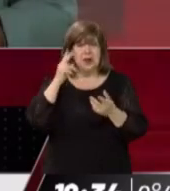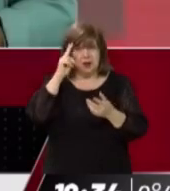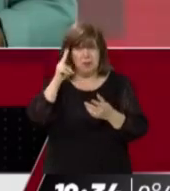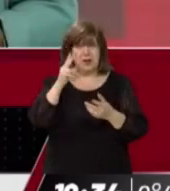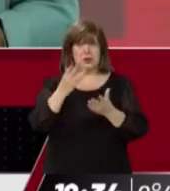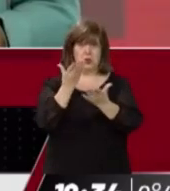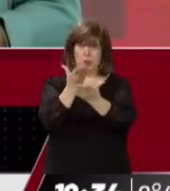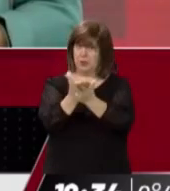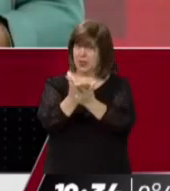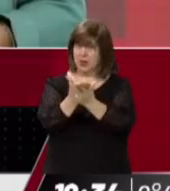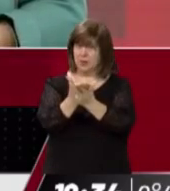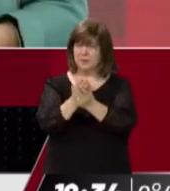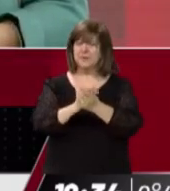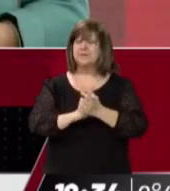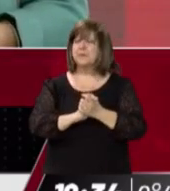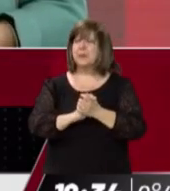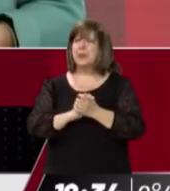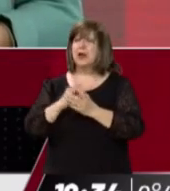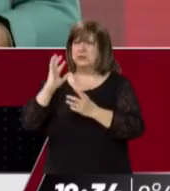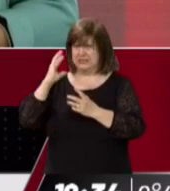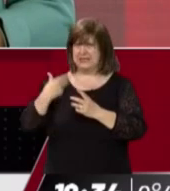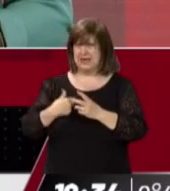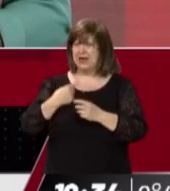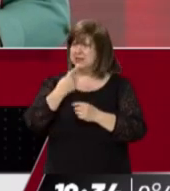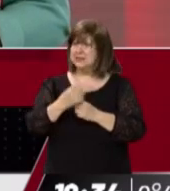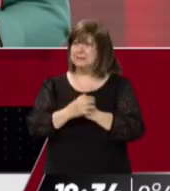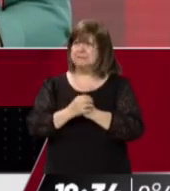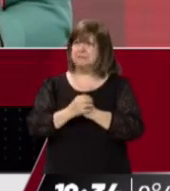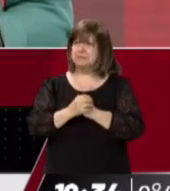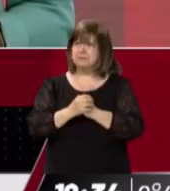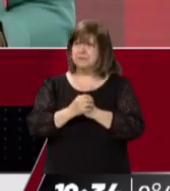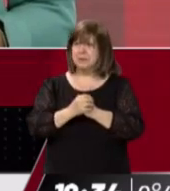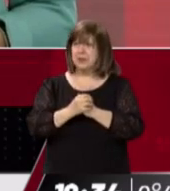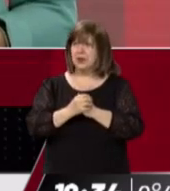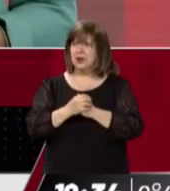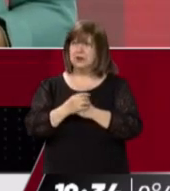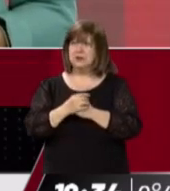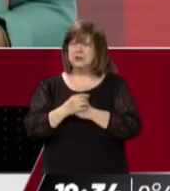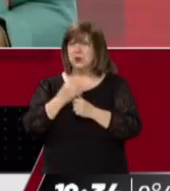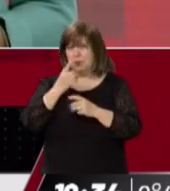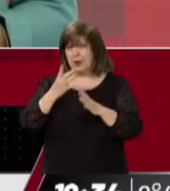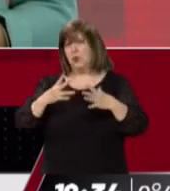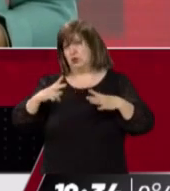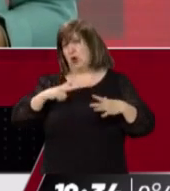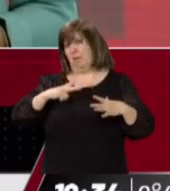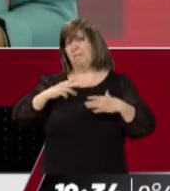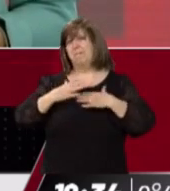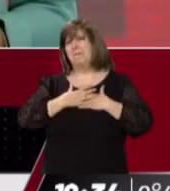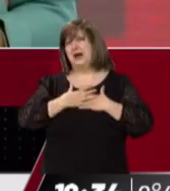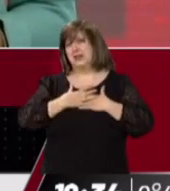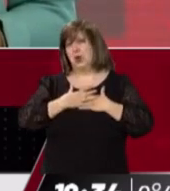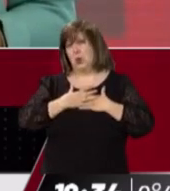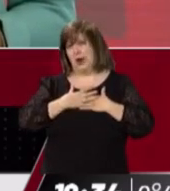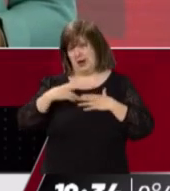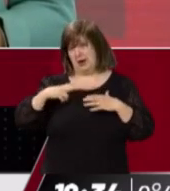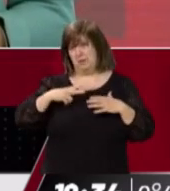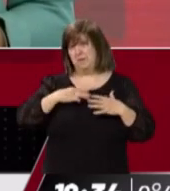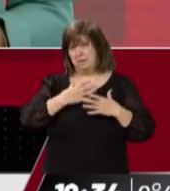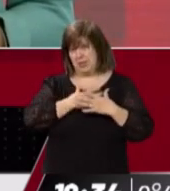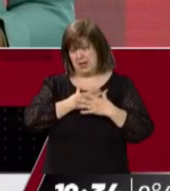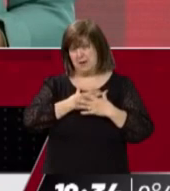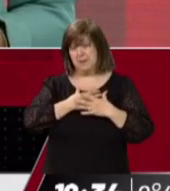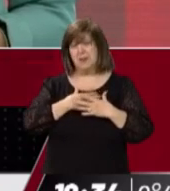eso te iba a preguntar la necesidad y demás y y esta pregunta no a nivel personal también también se le dice a uno de los abogados